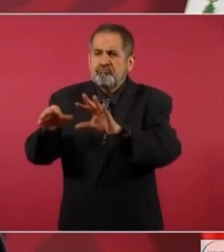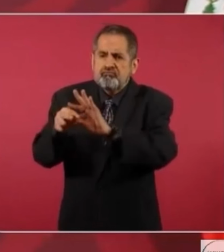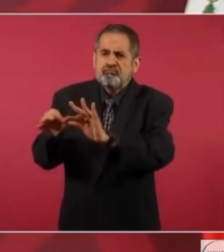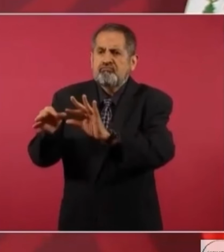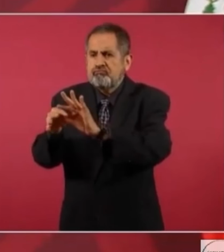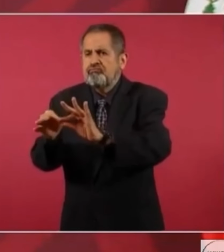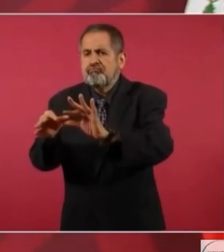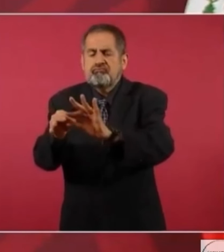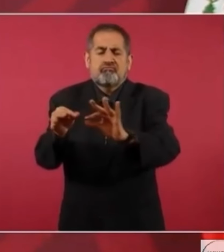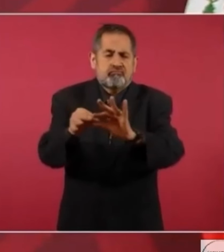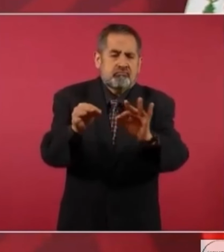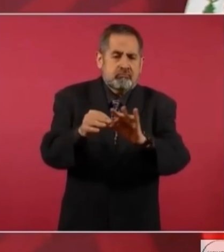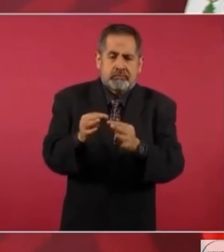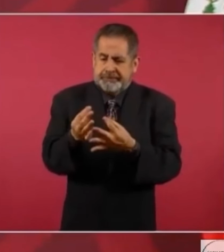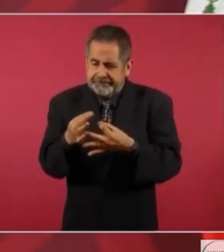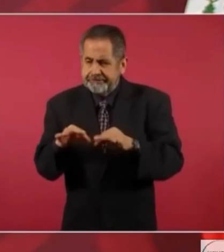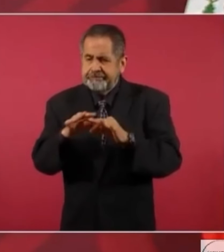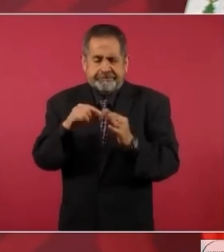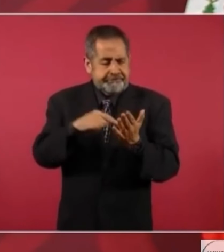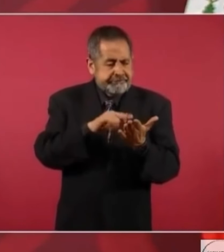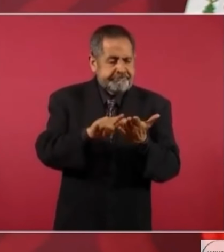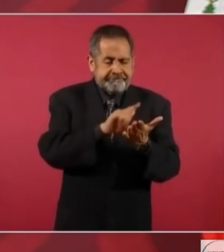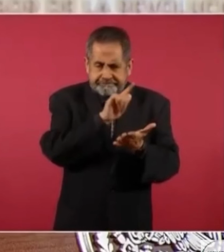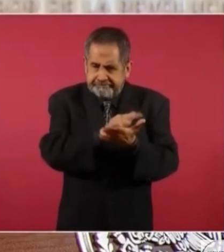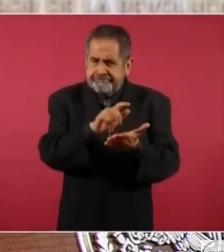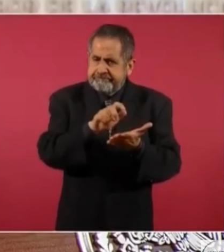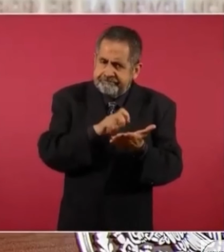de Por qué es importante esta reforma